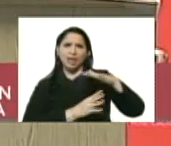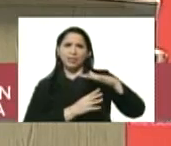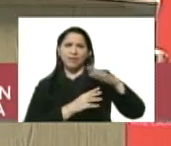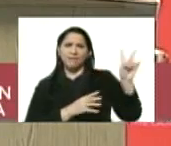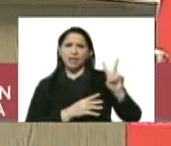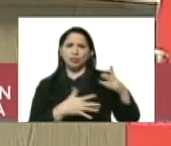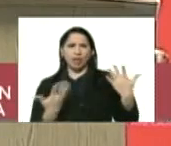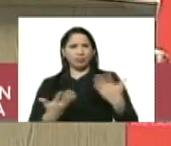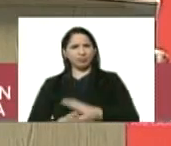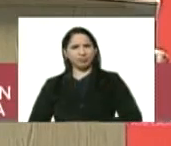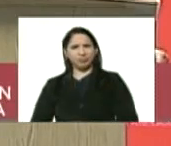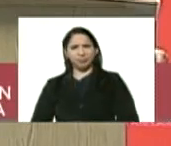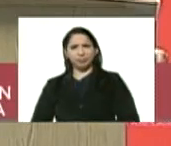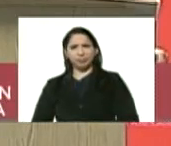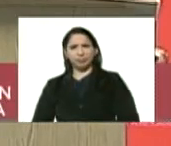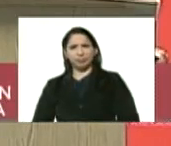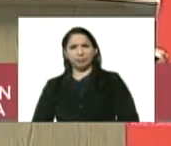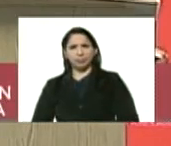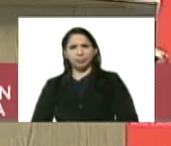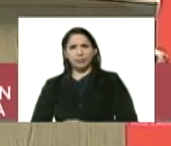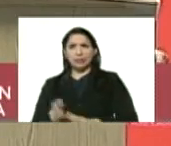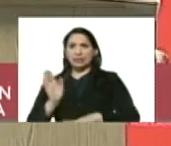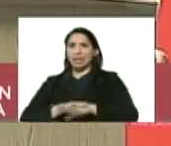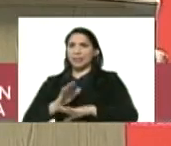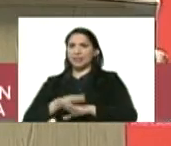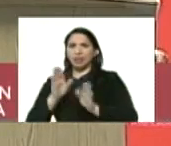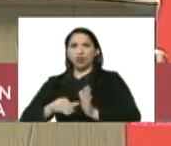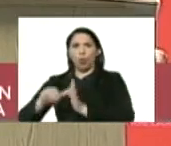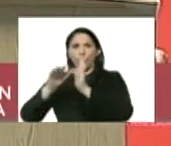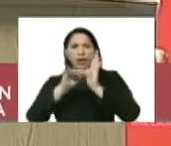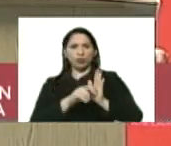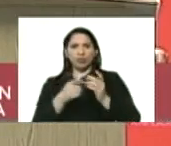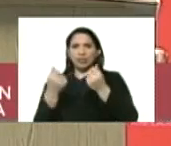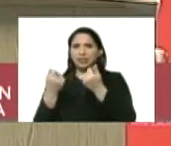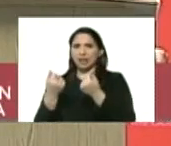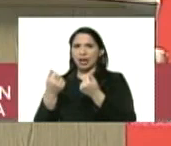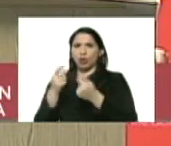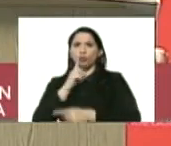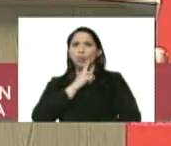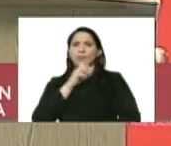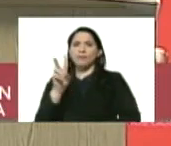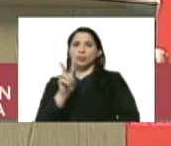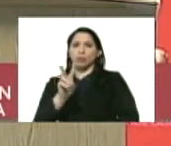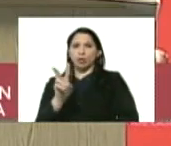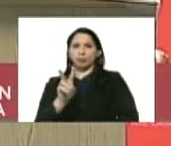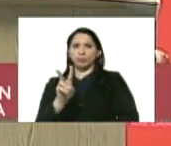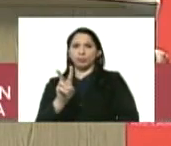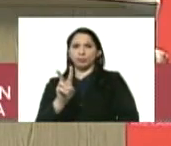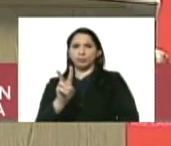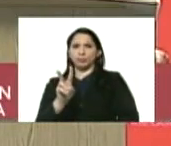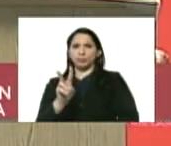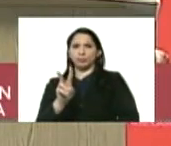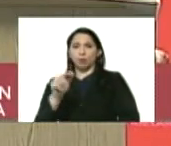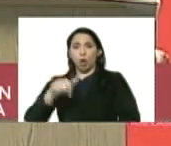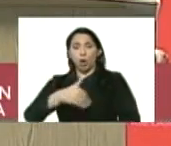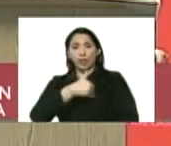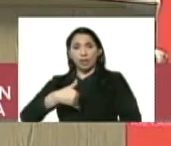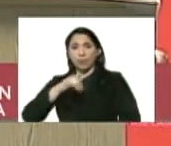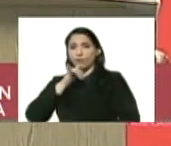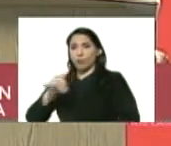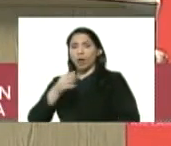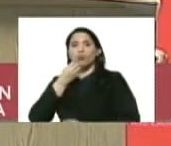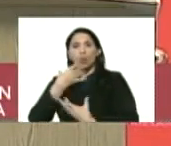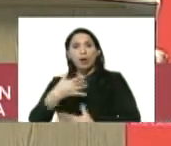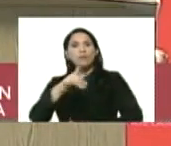venezolanos. Se la pasan robándose el dinero en nombre de los venezolanos. Hoy queremos informar la